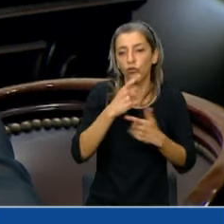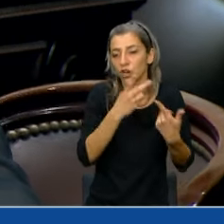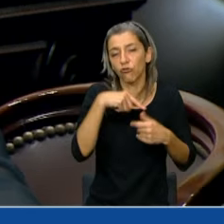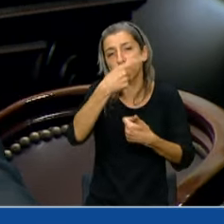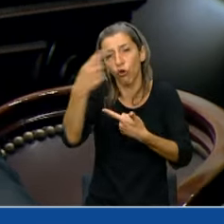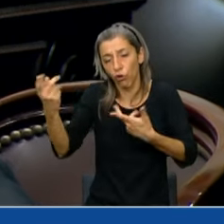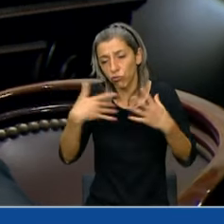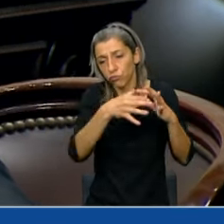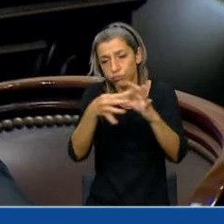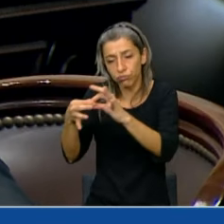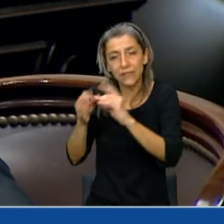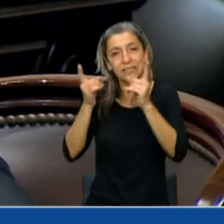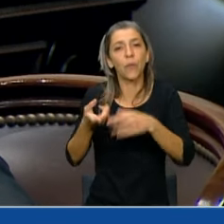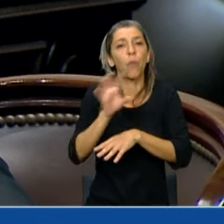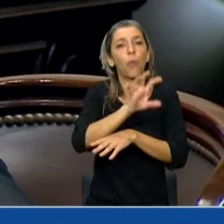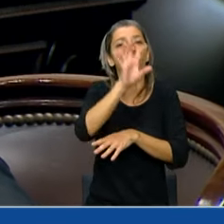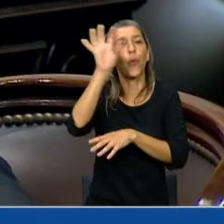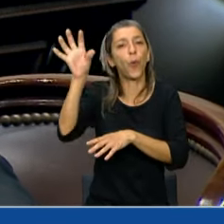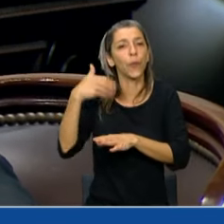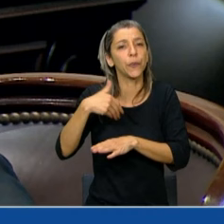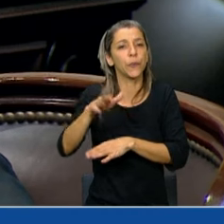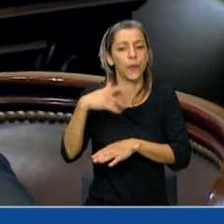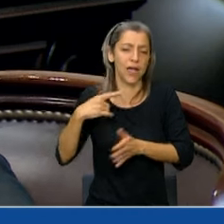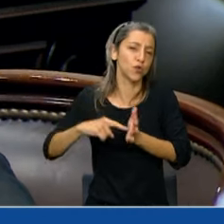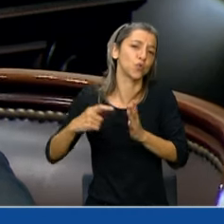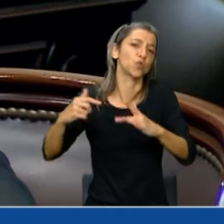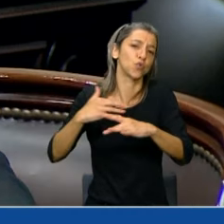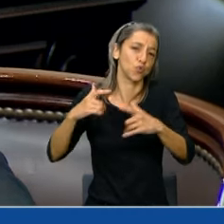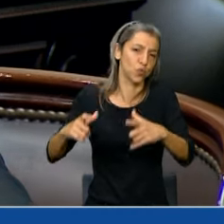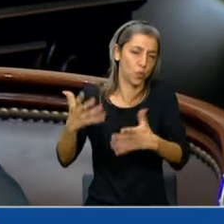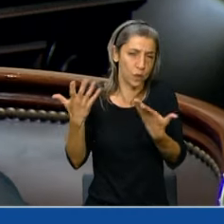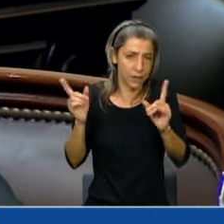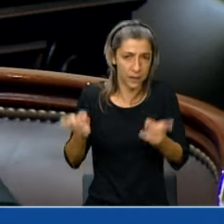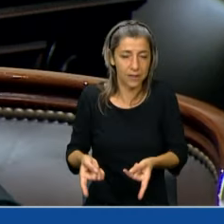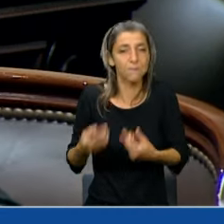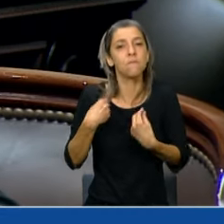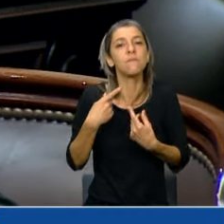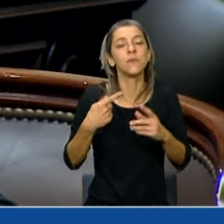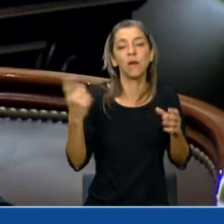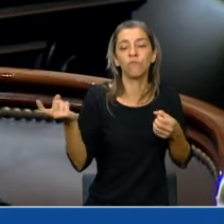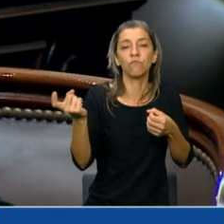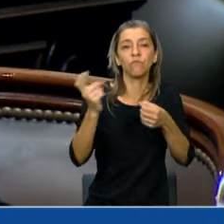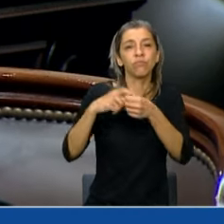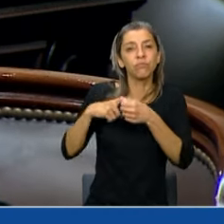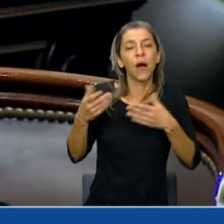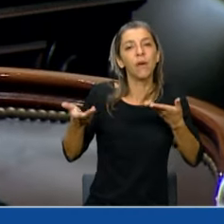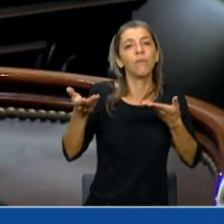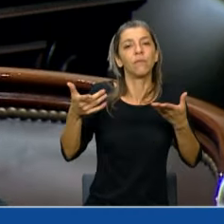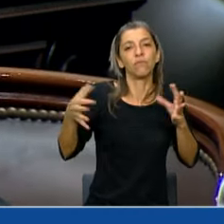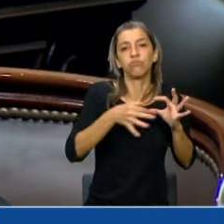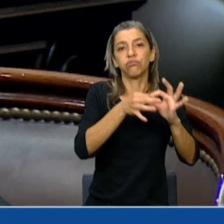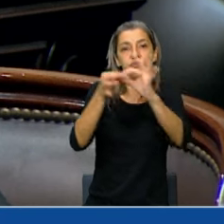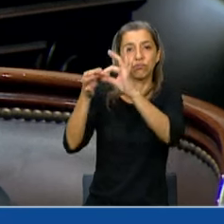que se hace a las provincias y a la ciudad Autónoma para el tema de la la extensión de los